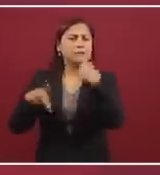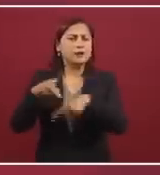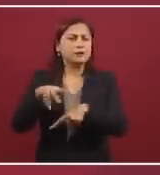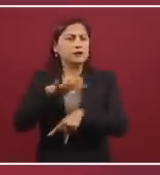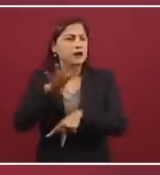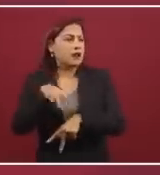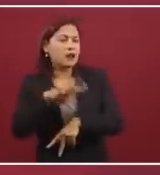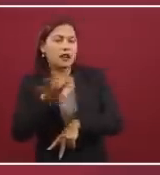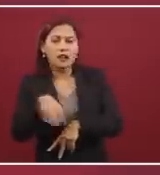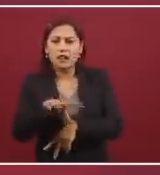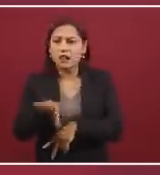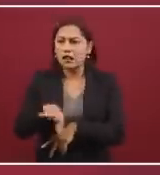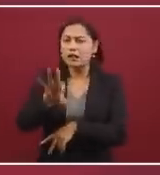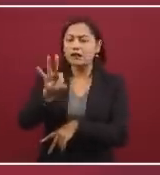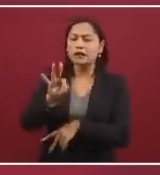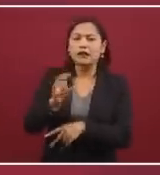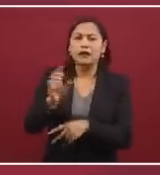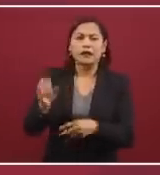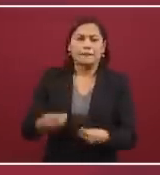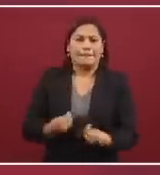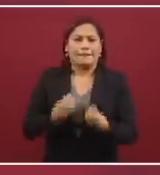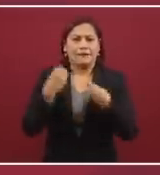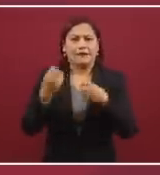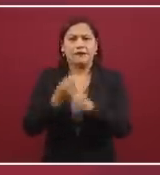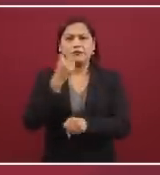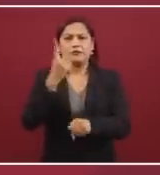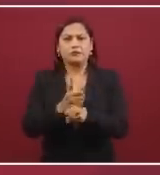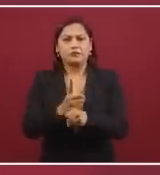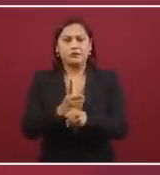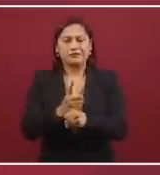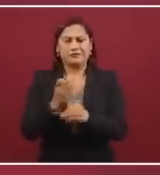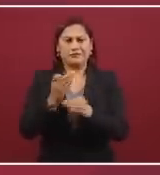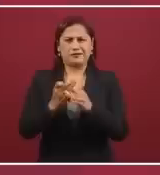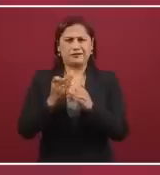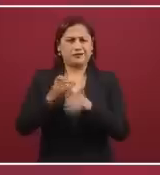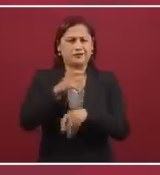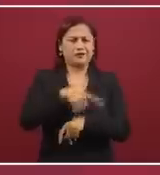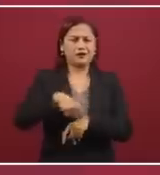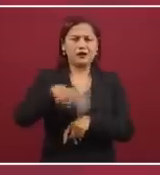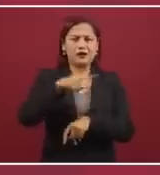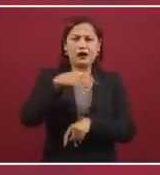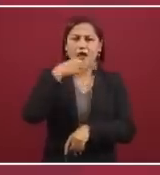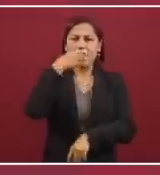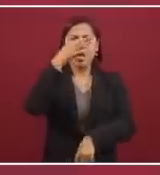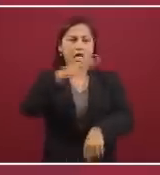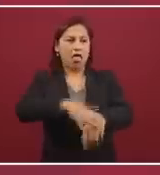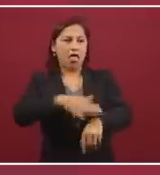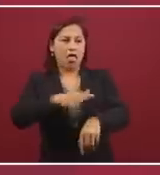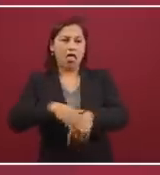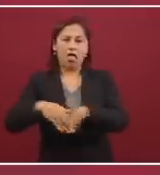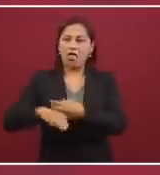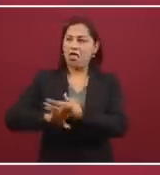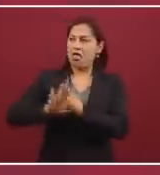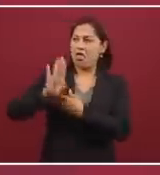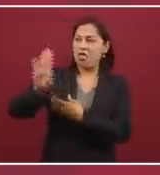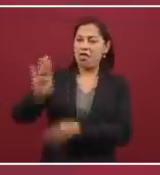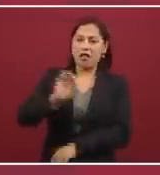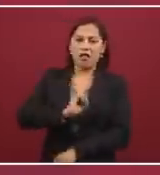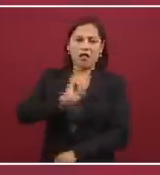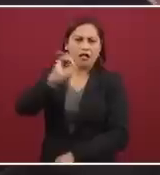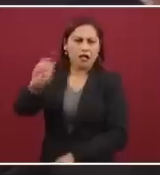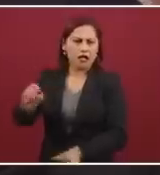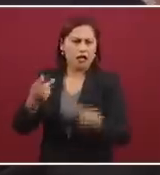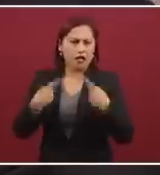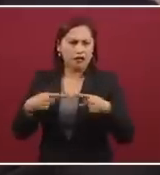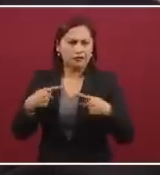por qué esas campañas y esa xenofobia no nos